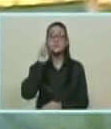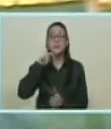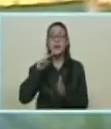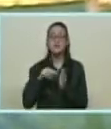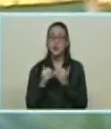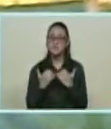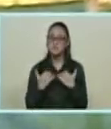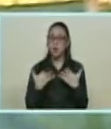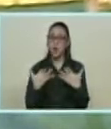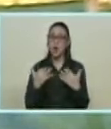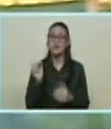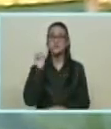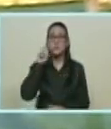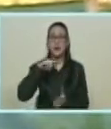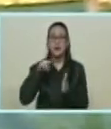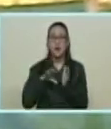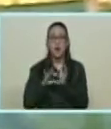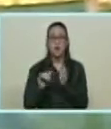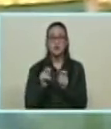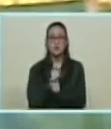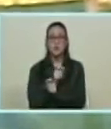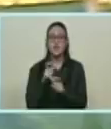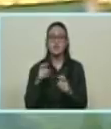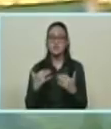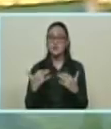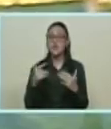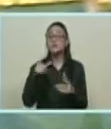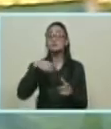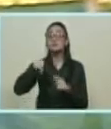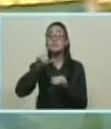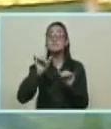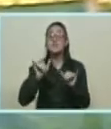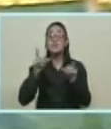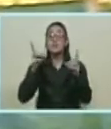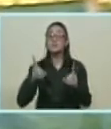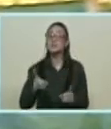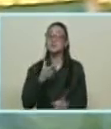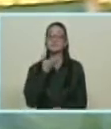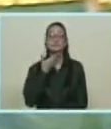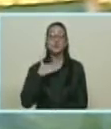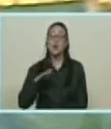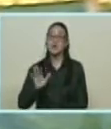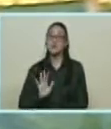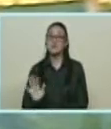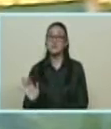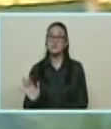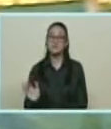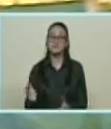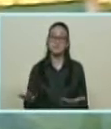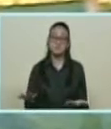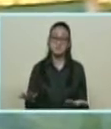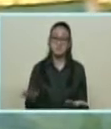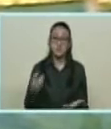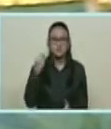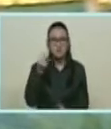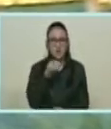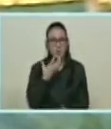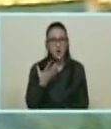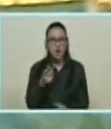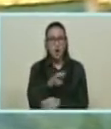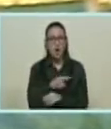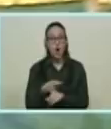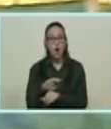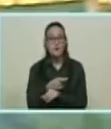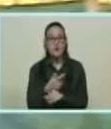Ahora es la Asamblea Nacional Constituyente la que declaró persona no grata. Y tú sabes algo bueno de todo esto. El gobierno